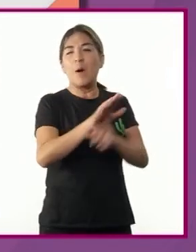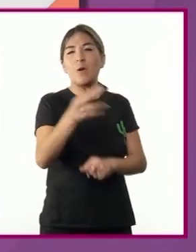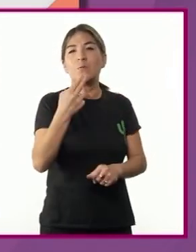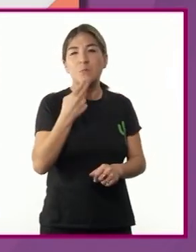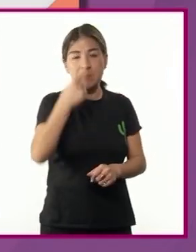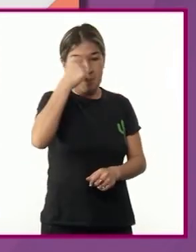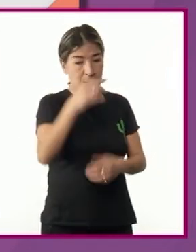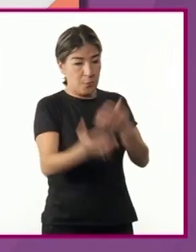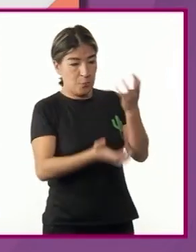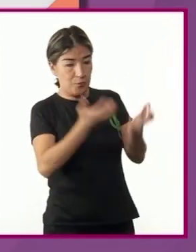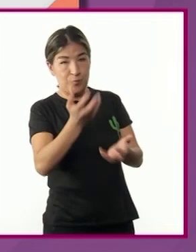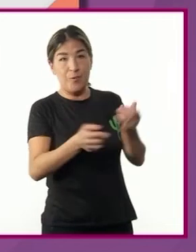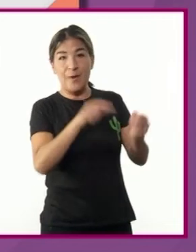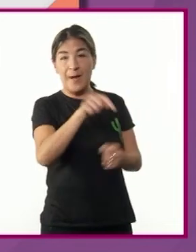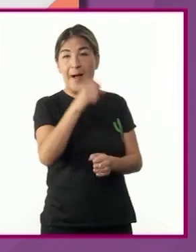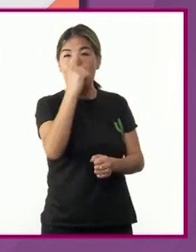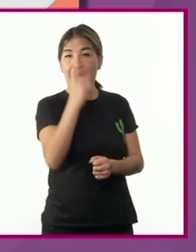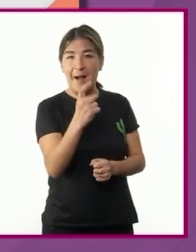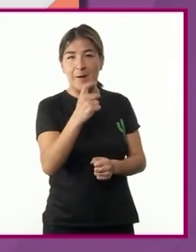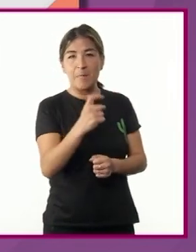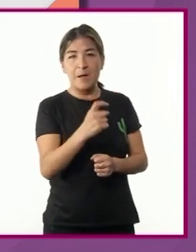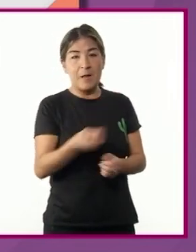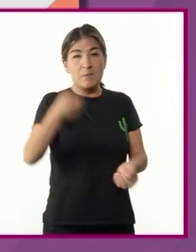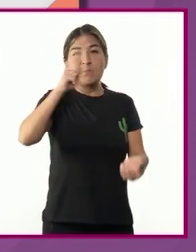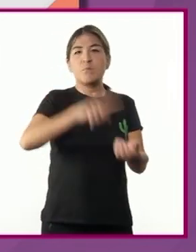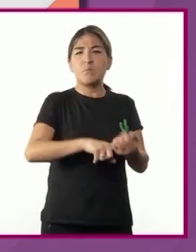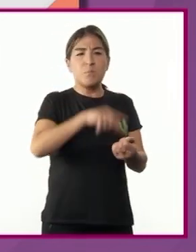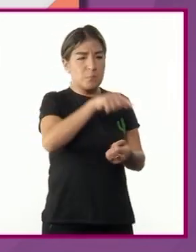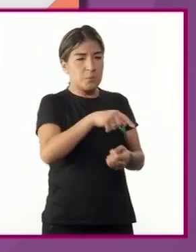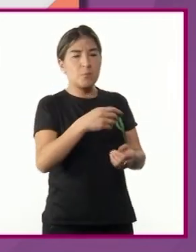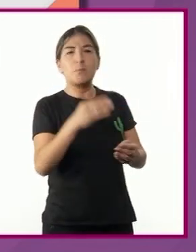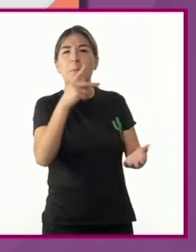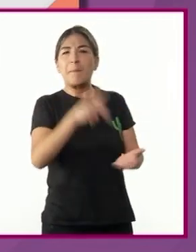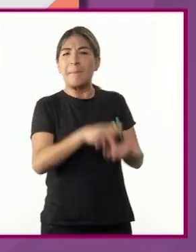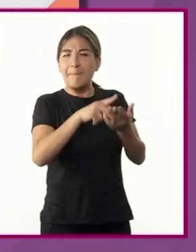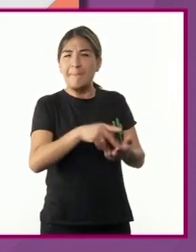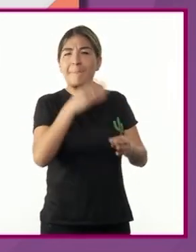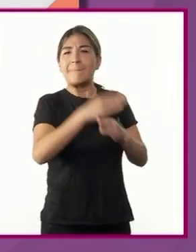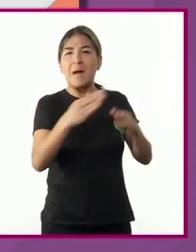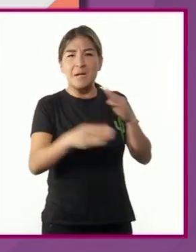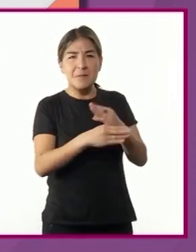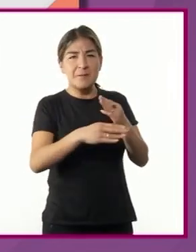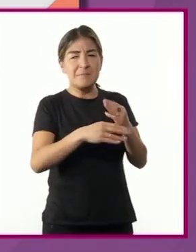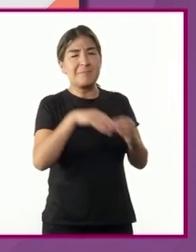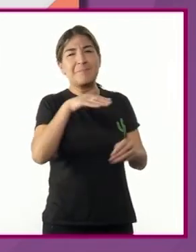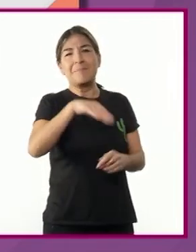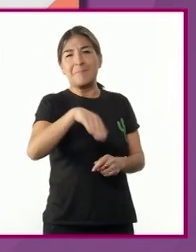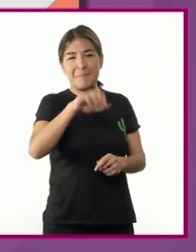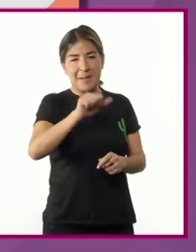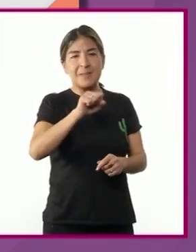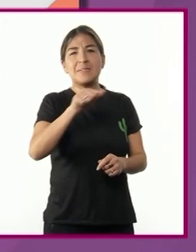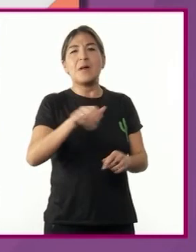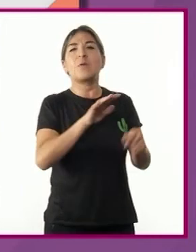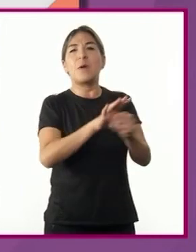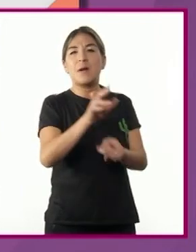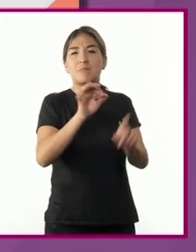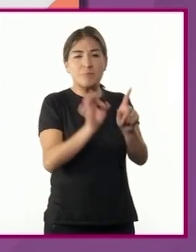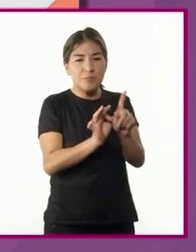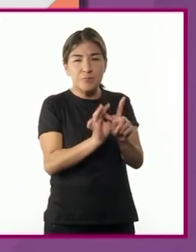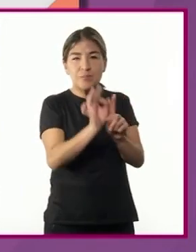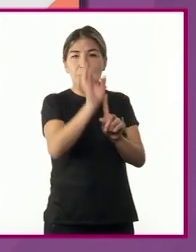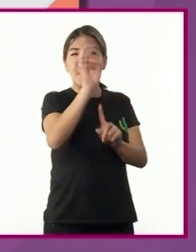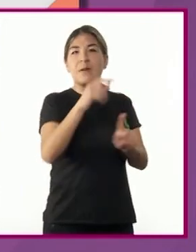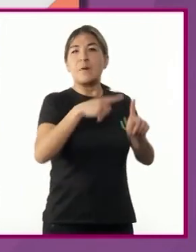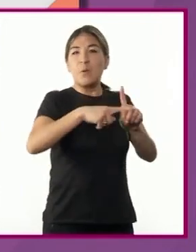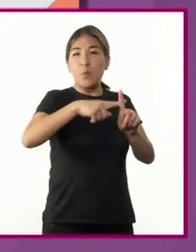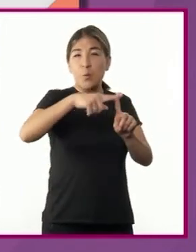para calentar agua, la masa de agua y el incremento en la temperatura, se puede calcular el número